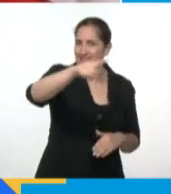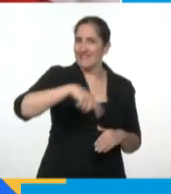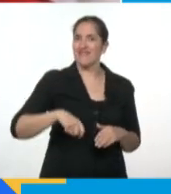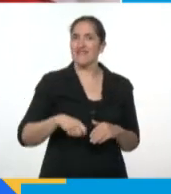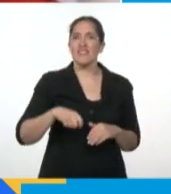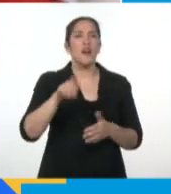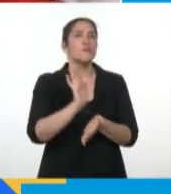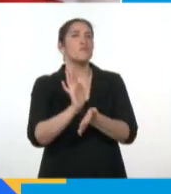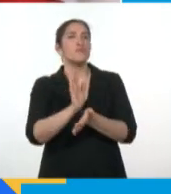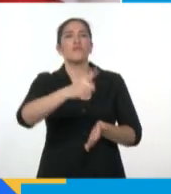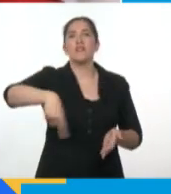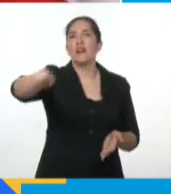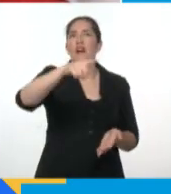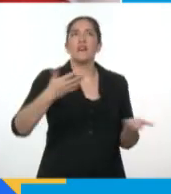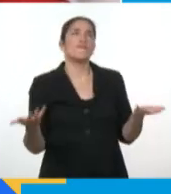se dejen